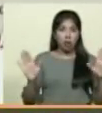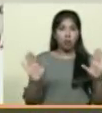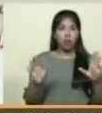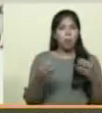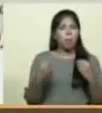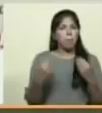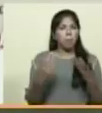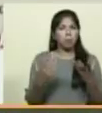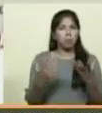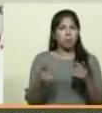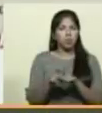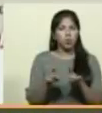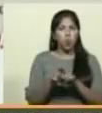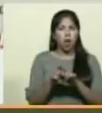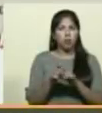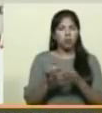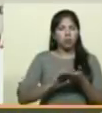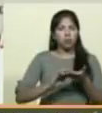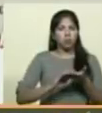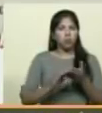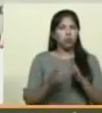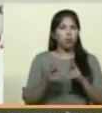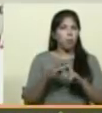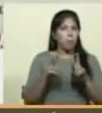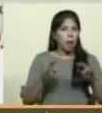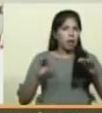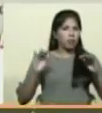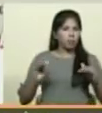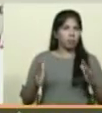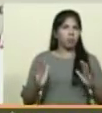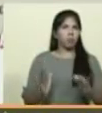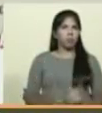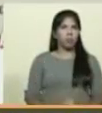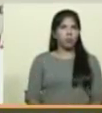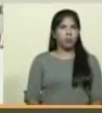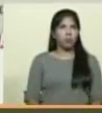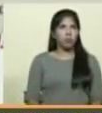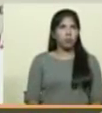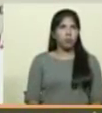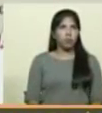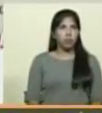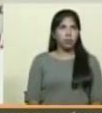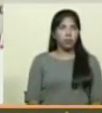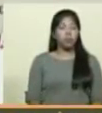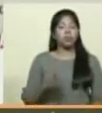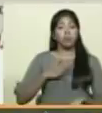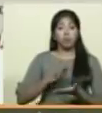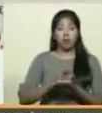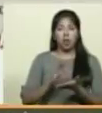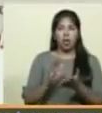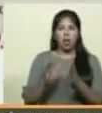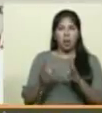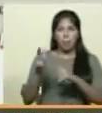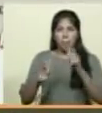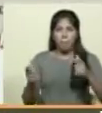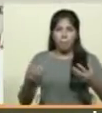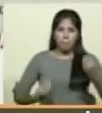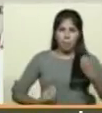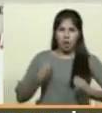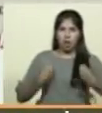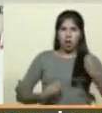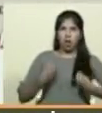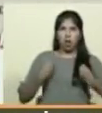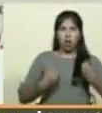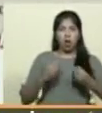proteger el clima electoral. En este sentido, y para calmar preocupaciones de nacionales